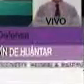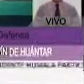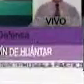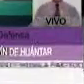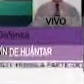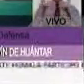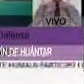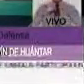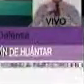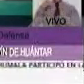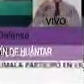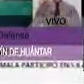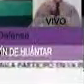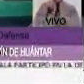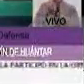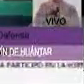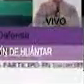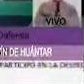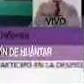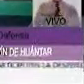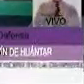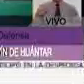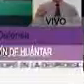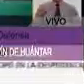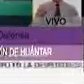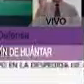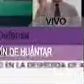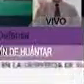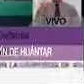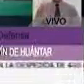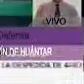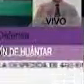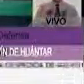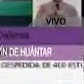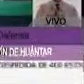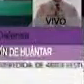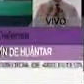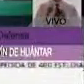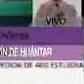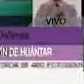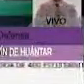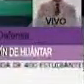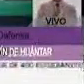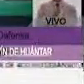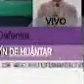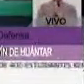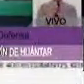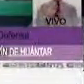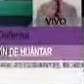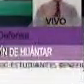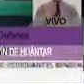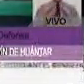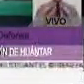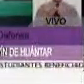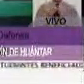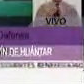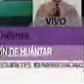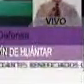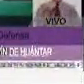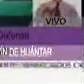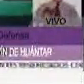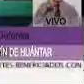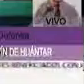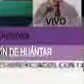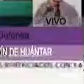El día de la interpelación, la semana pasada, ante una pregunta que me formuló el congresista aprista Mauricio